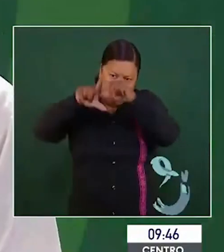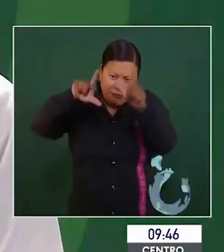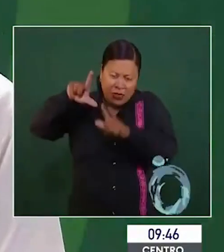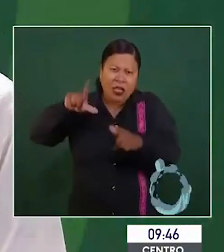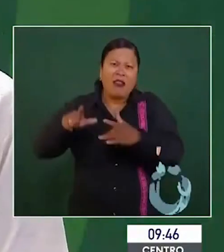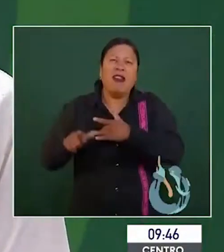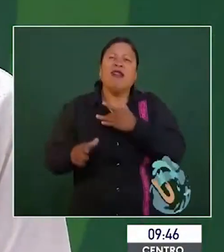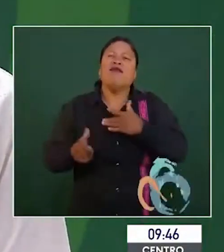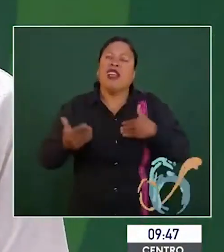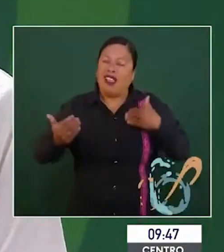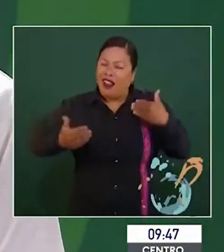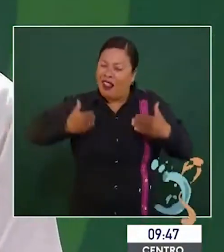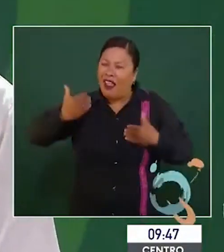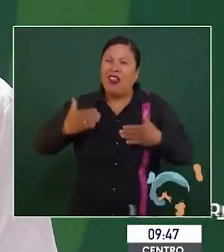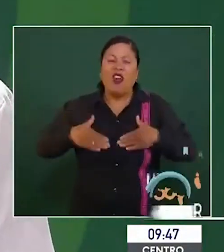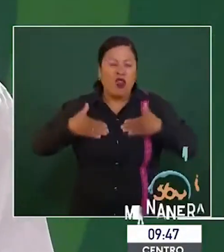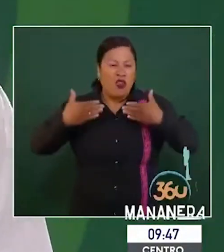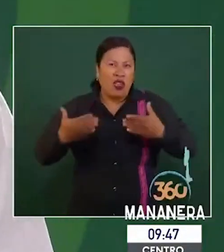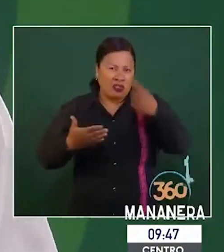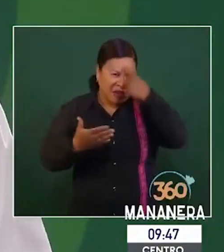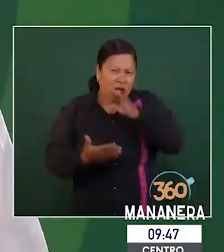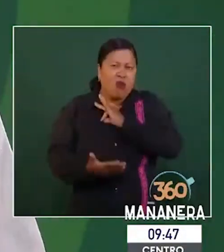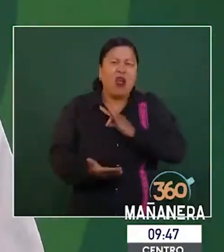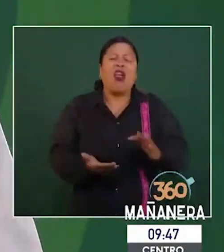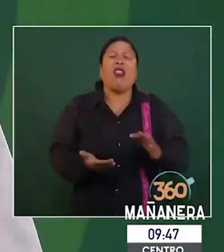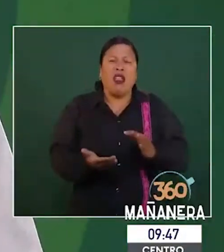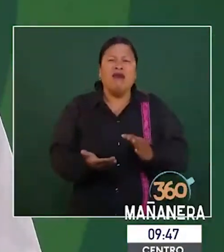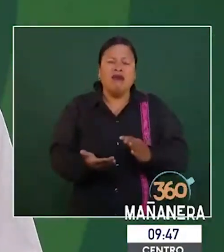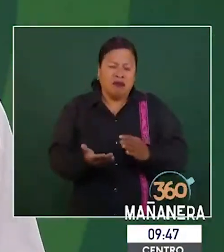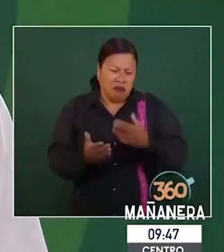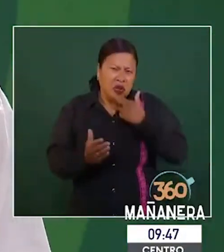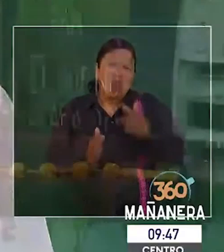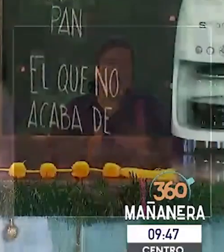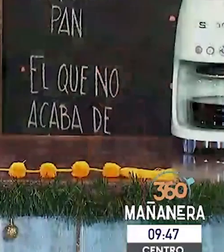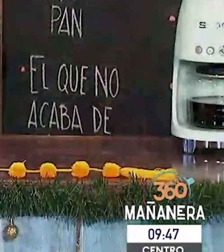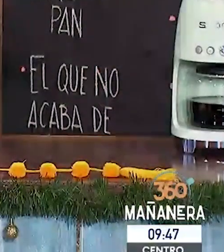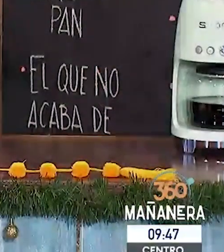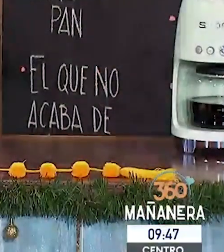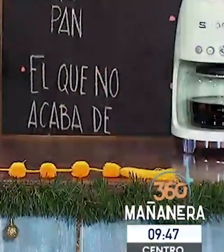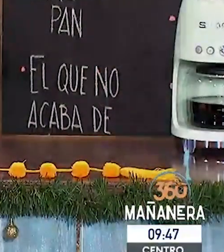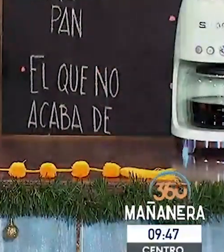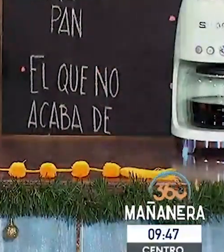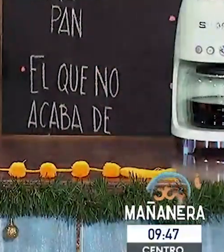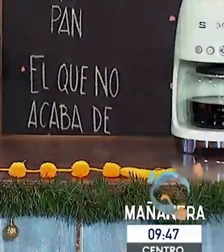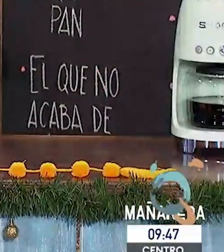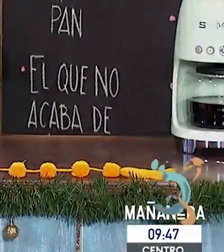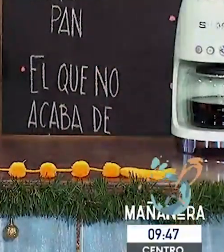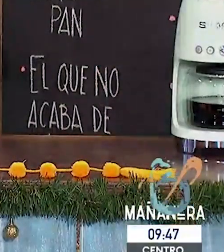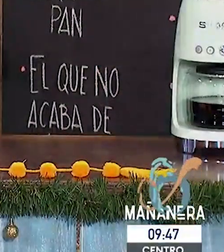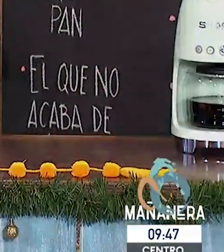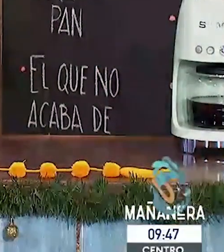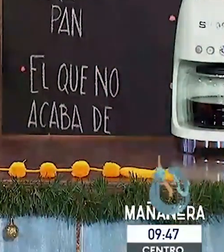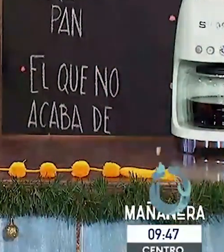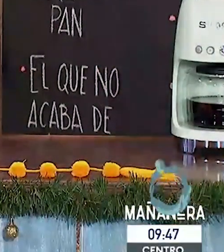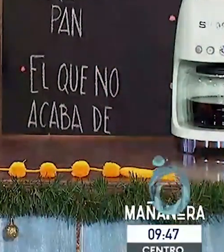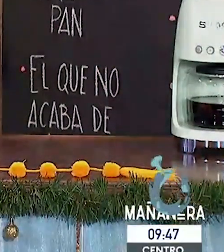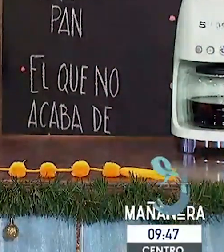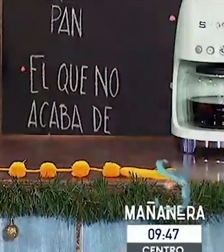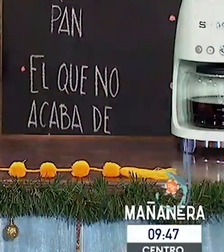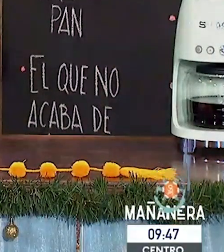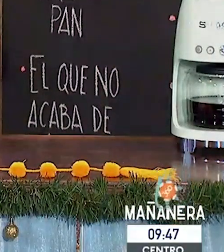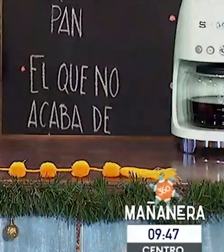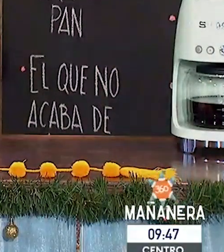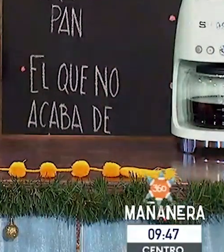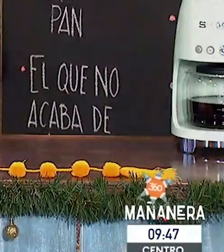la confianza y la oportunidad de acceder a un mejor futuro. Pues es el renacimiento del sureste de